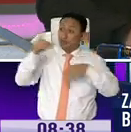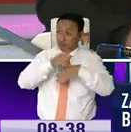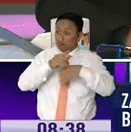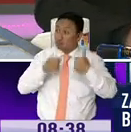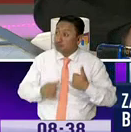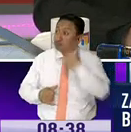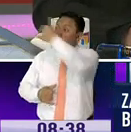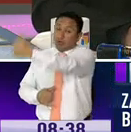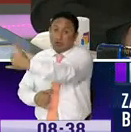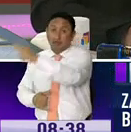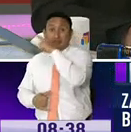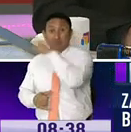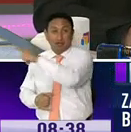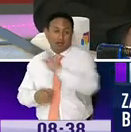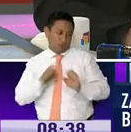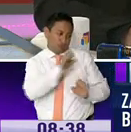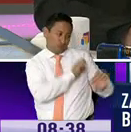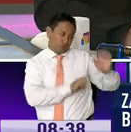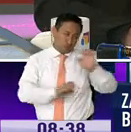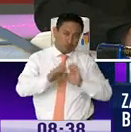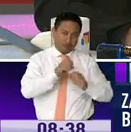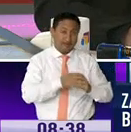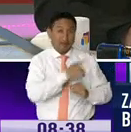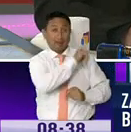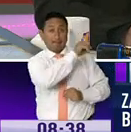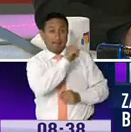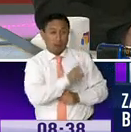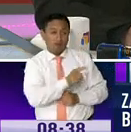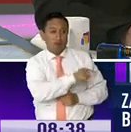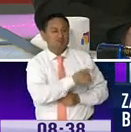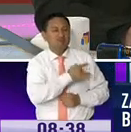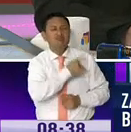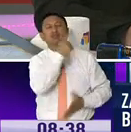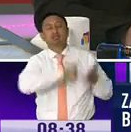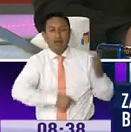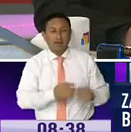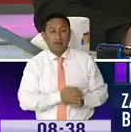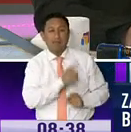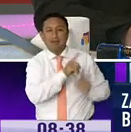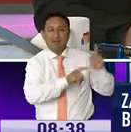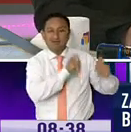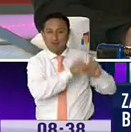El médico evalúa, es decir, solicita los síntomas o le